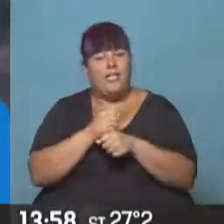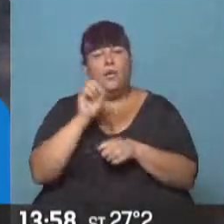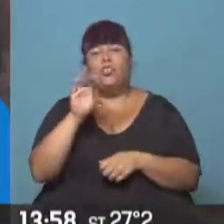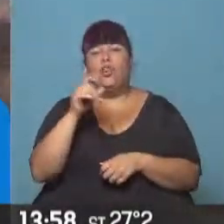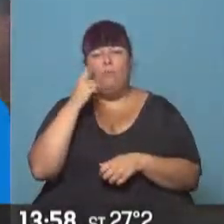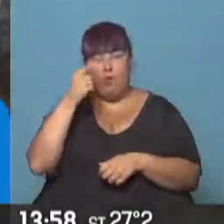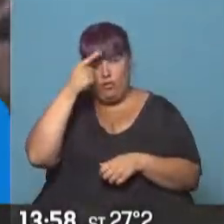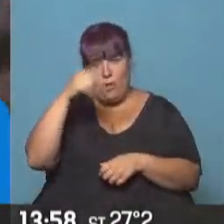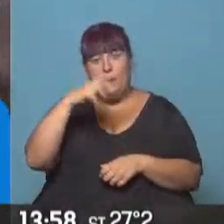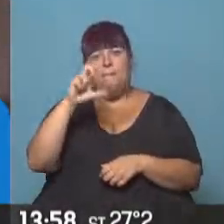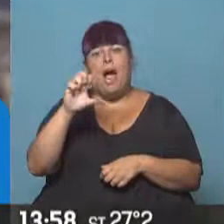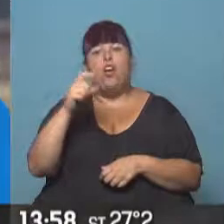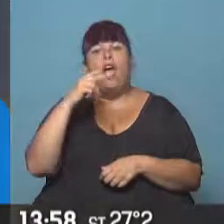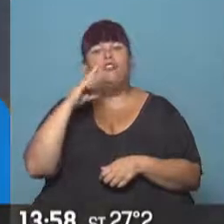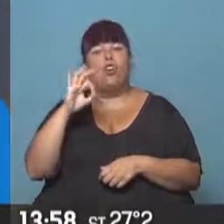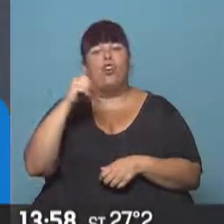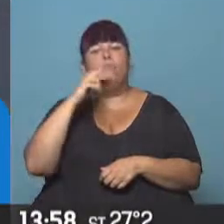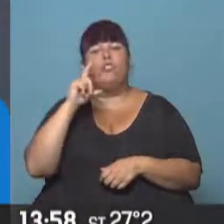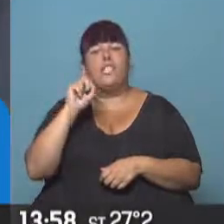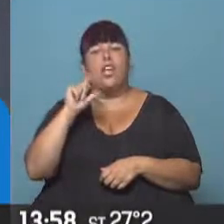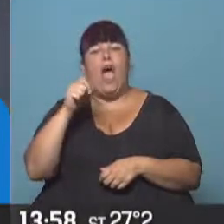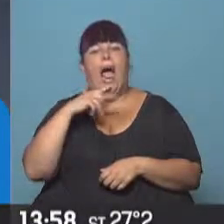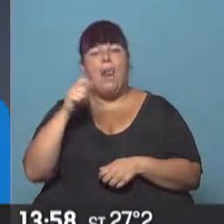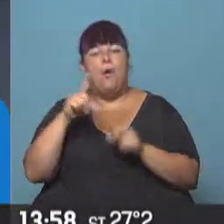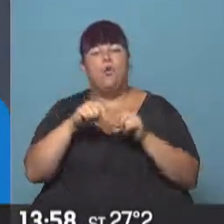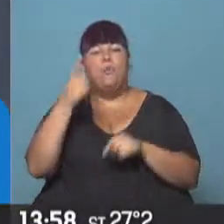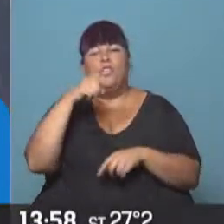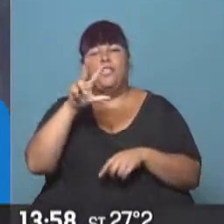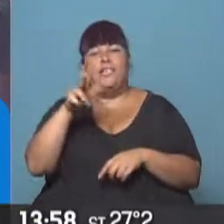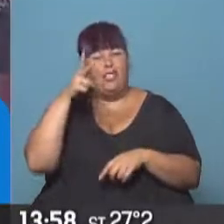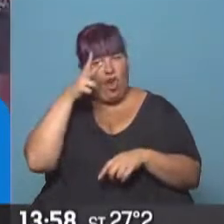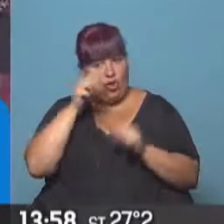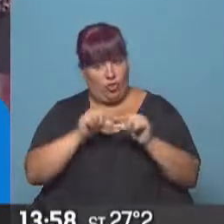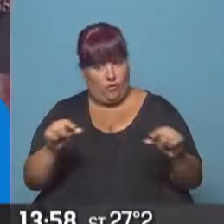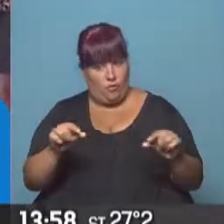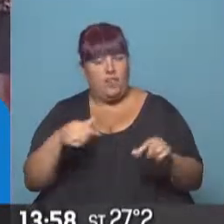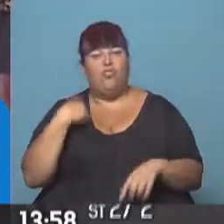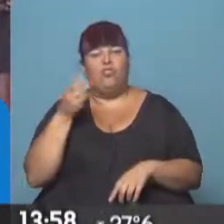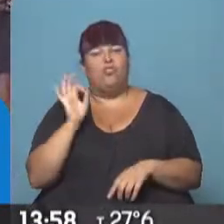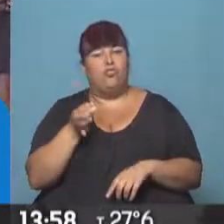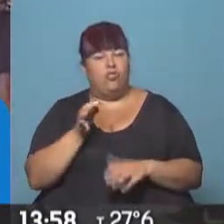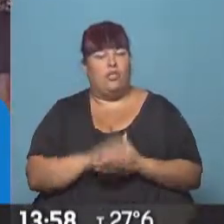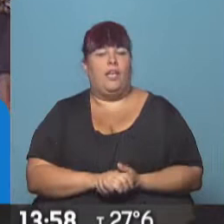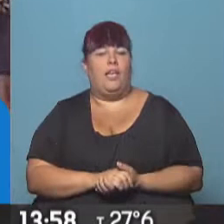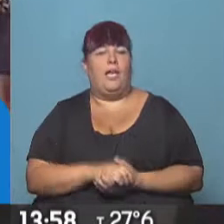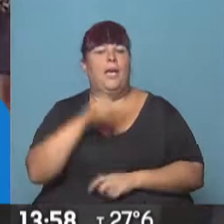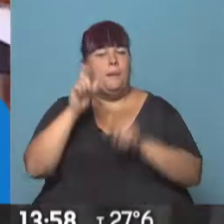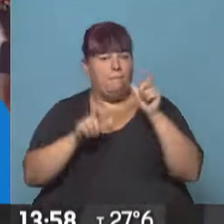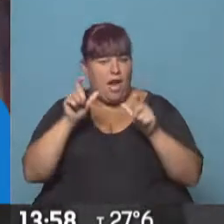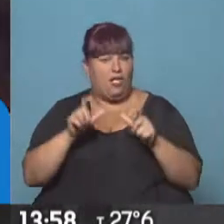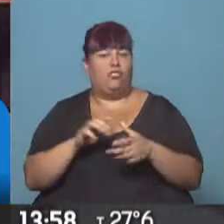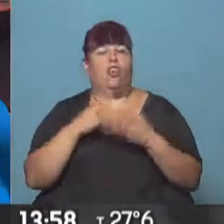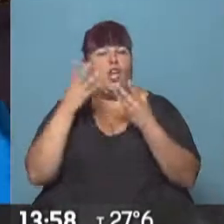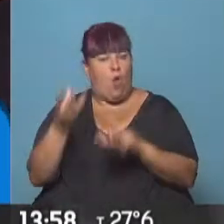llama Marco Antonio Montero Alba, el interno es 138. Sabemos que hay gente que lo